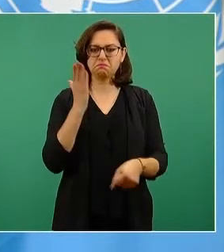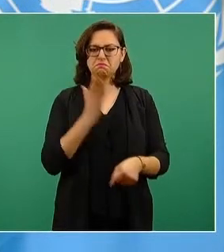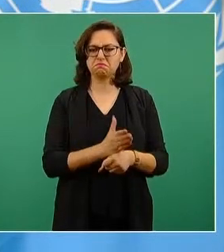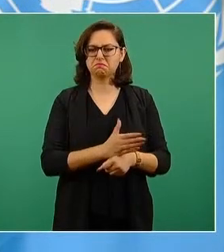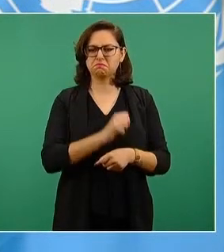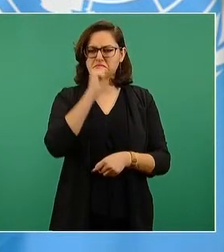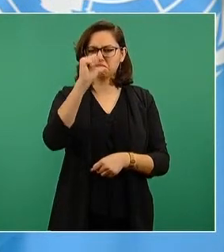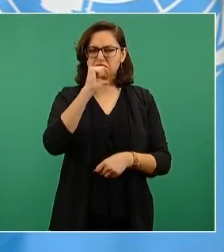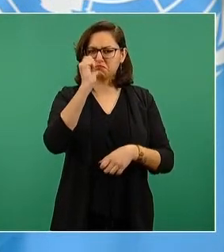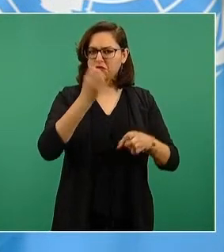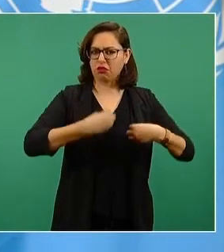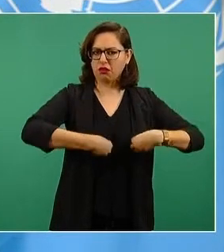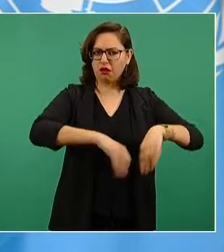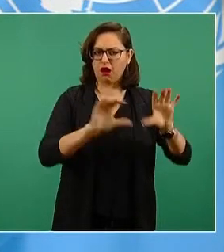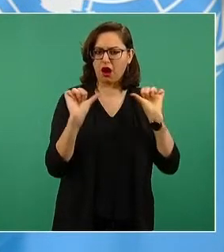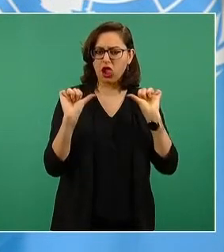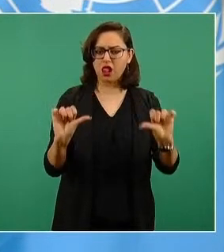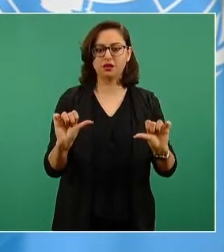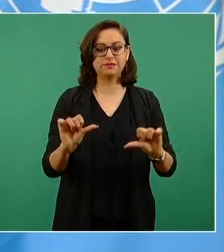impunidad.